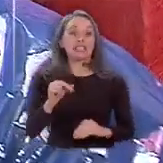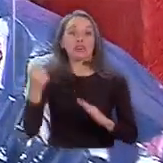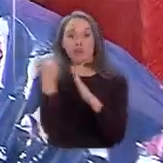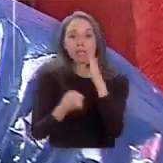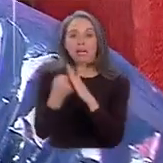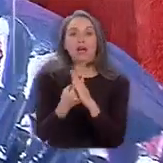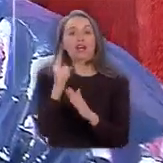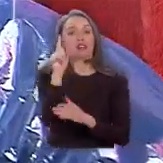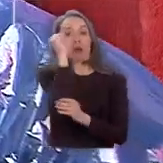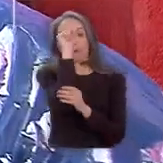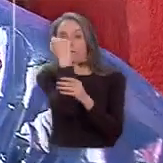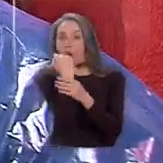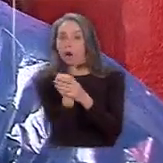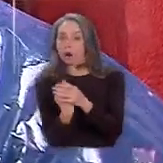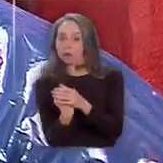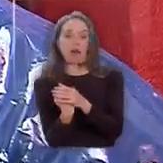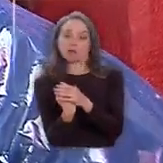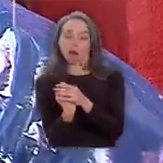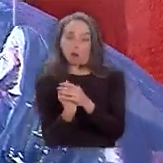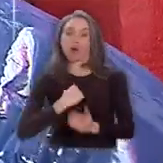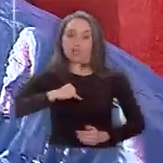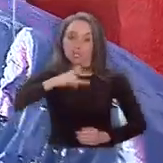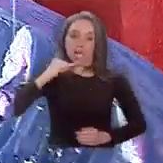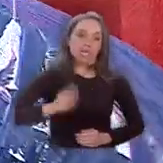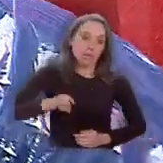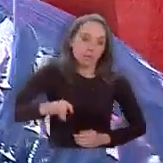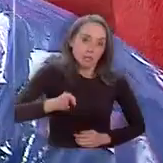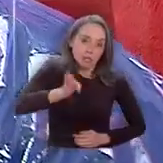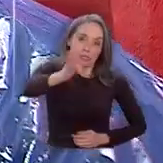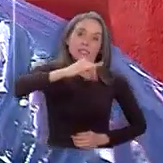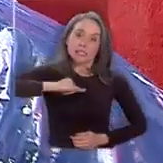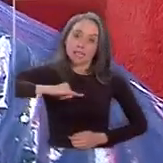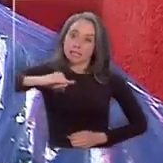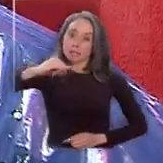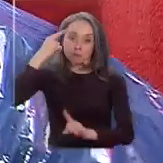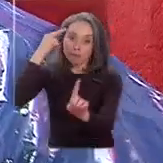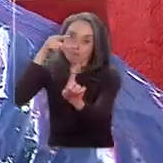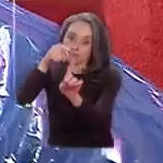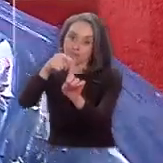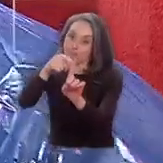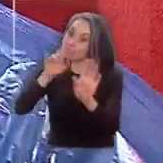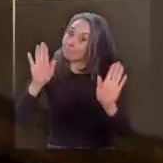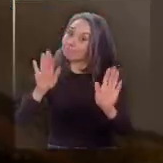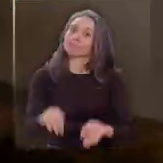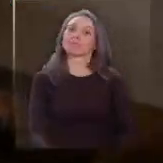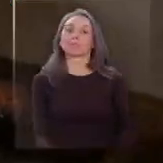ahogarme a mitad de la tormenta. No. Seguimos para adelante y para adelante vamos, ¿no? Sí.